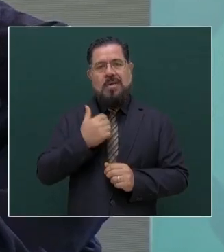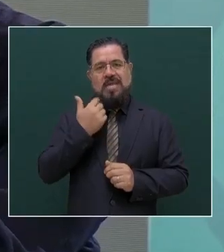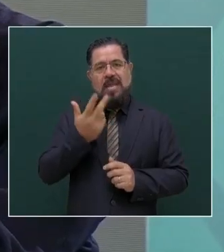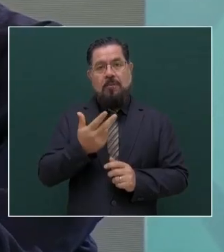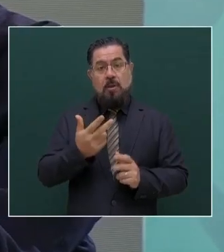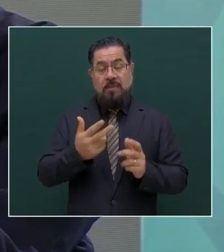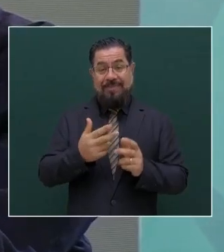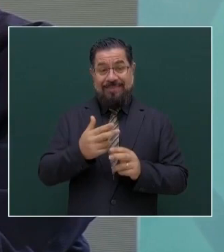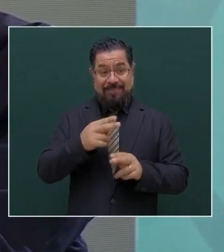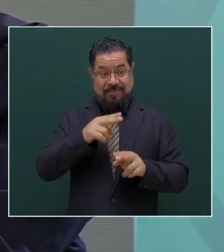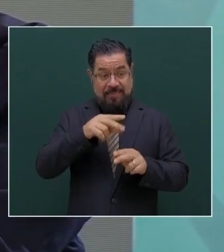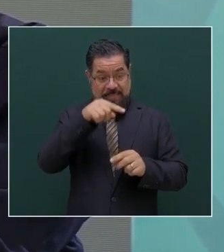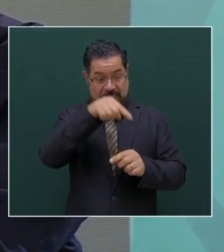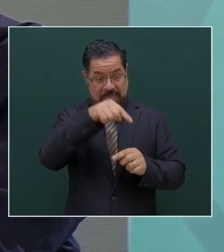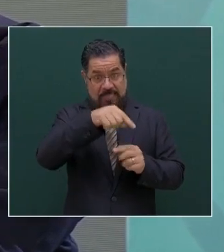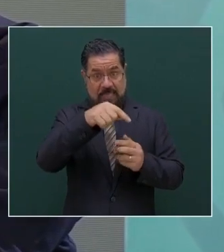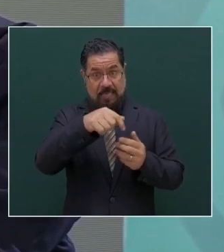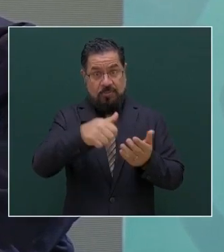hasta Nogales.